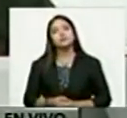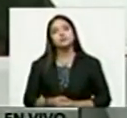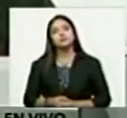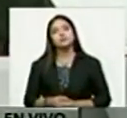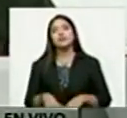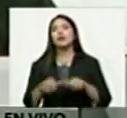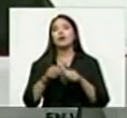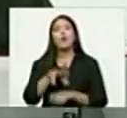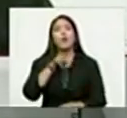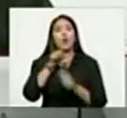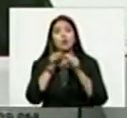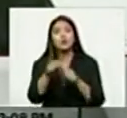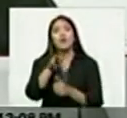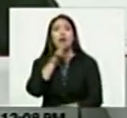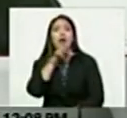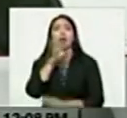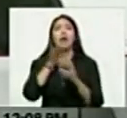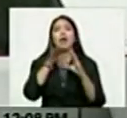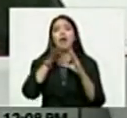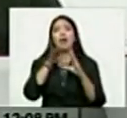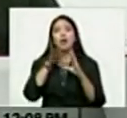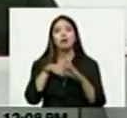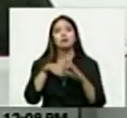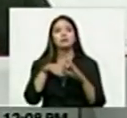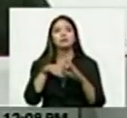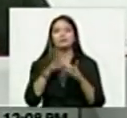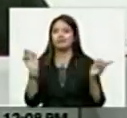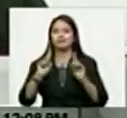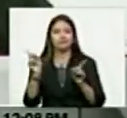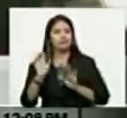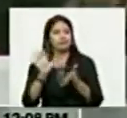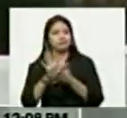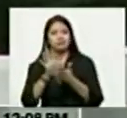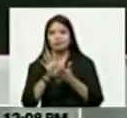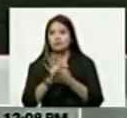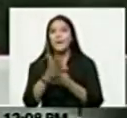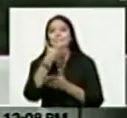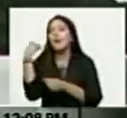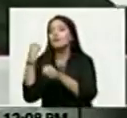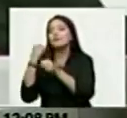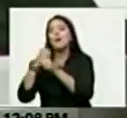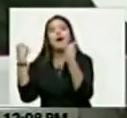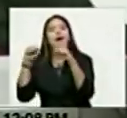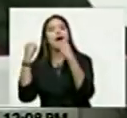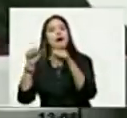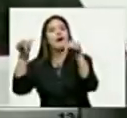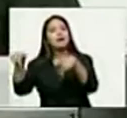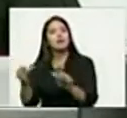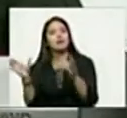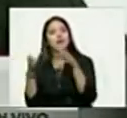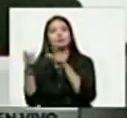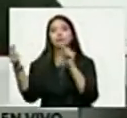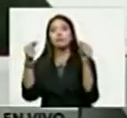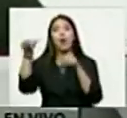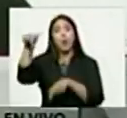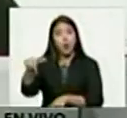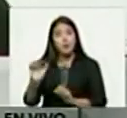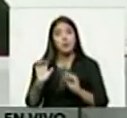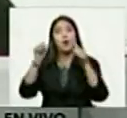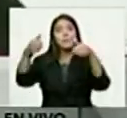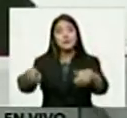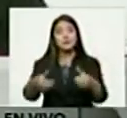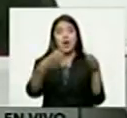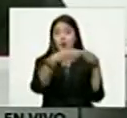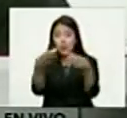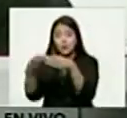continuar en el discurso es perder tiempo. Pero tenemos que buscar los mecanismos en las mesas de trabajo que vamos a juramentar ya